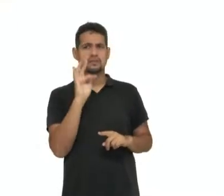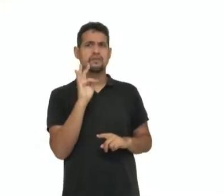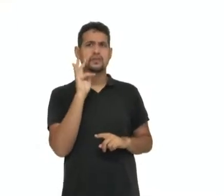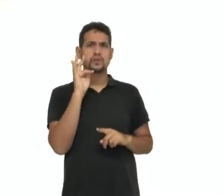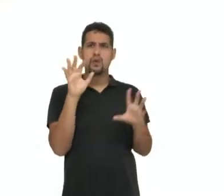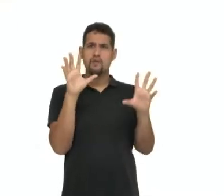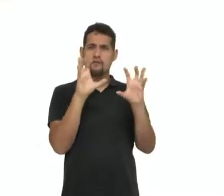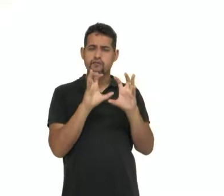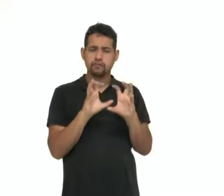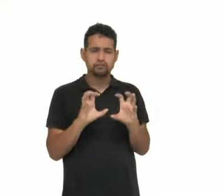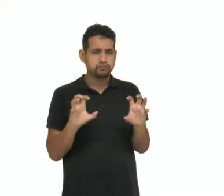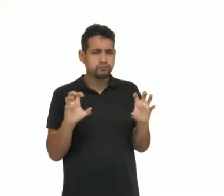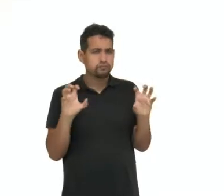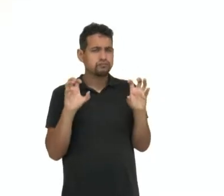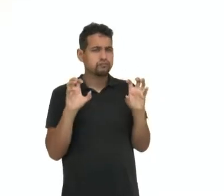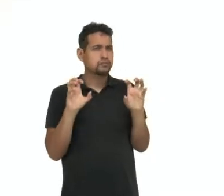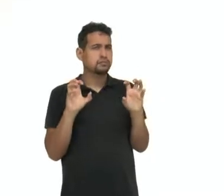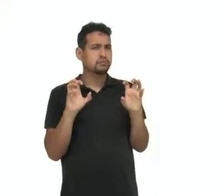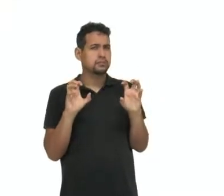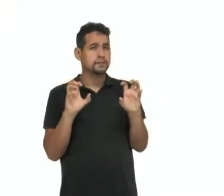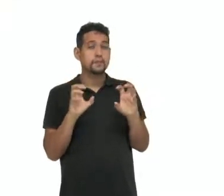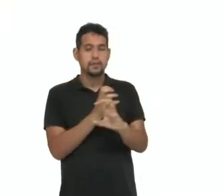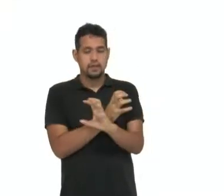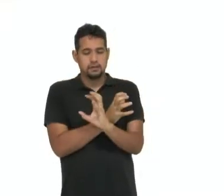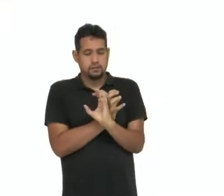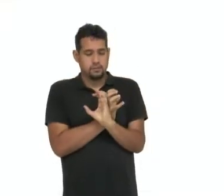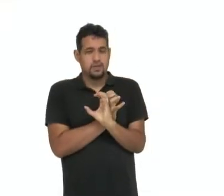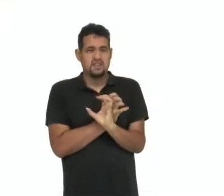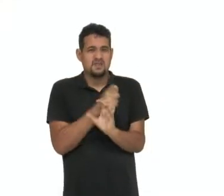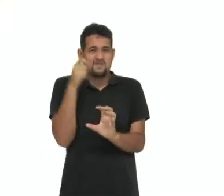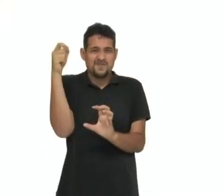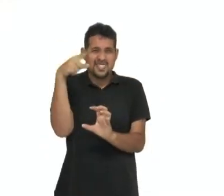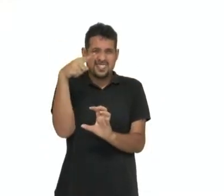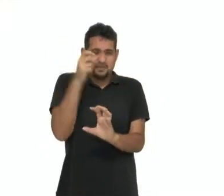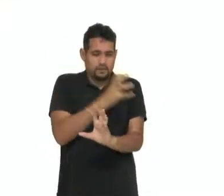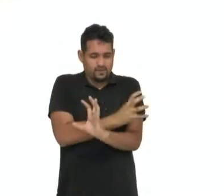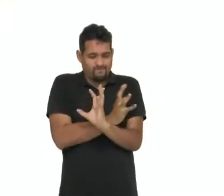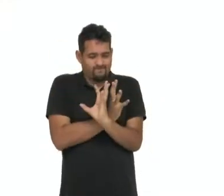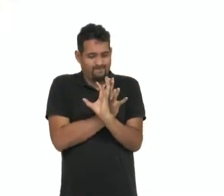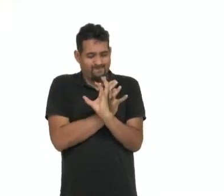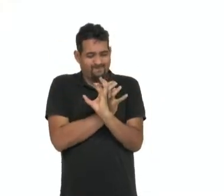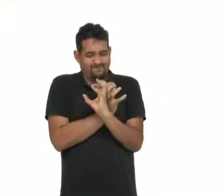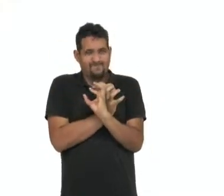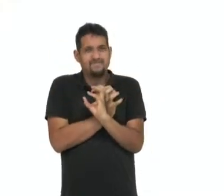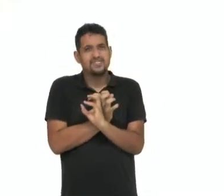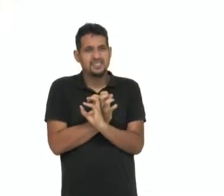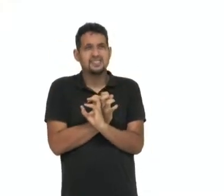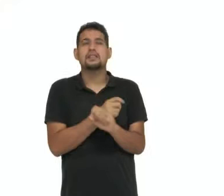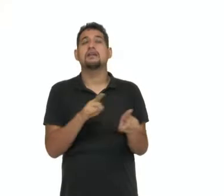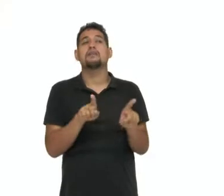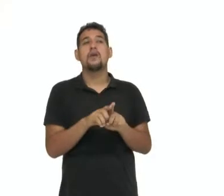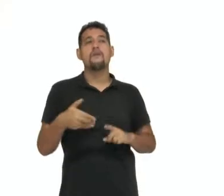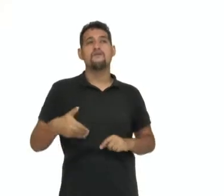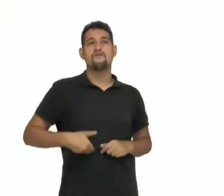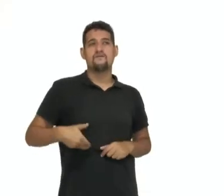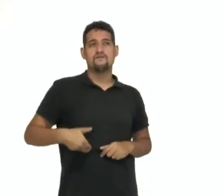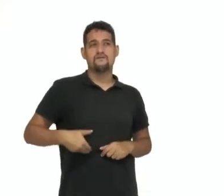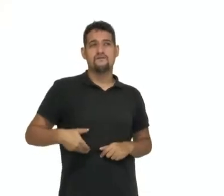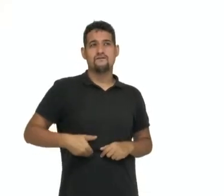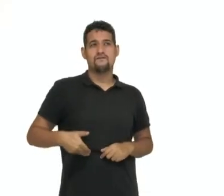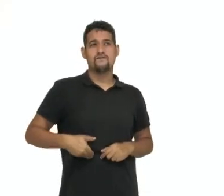sombrío. Sequía, né, seca, hambruna, que é fome,